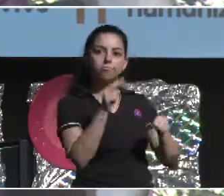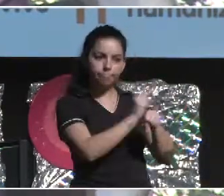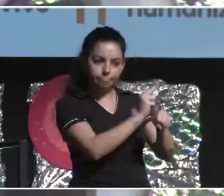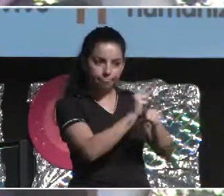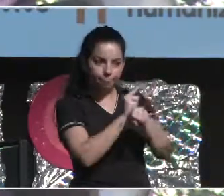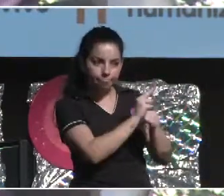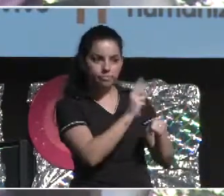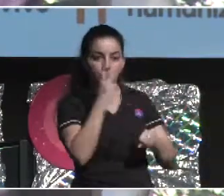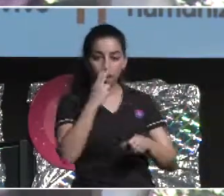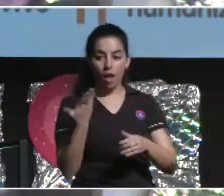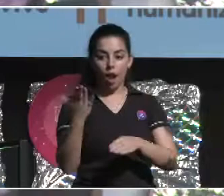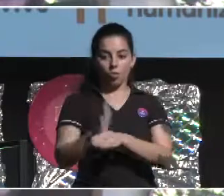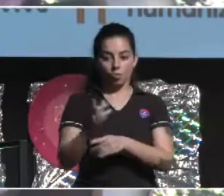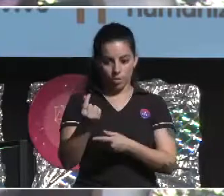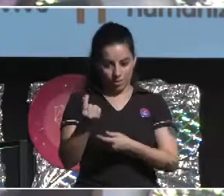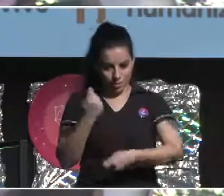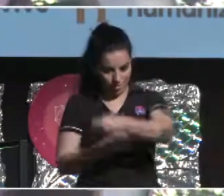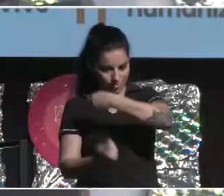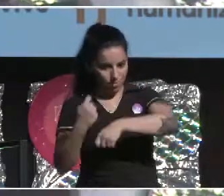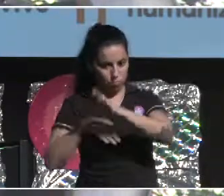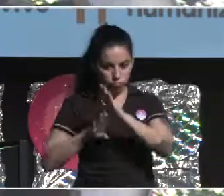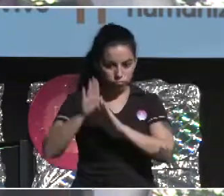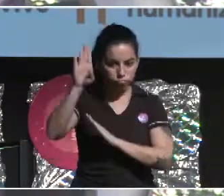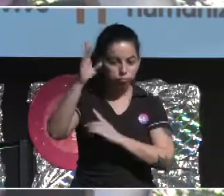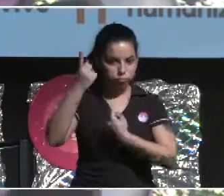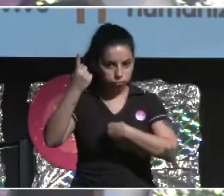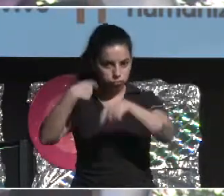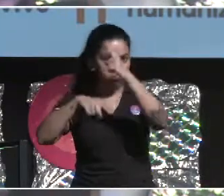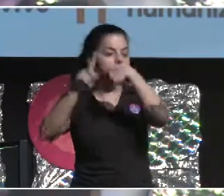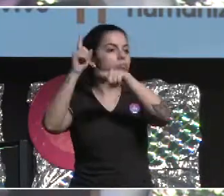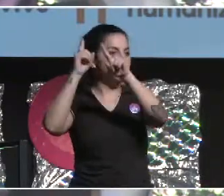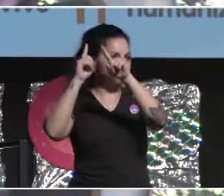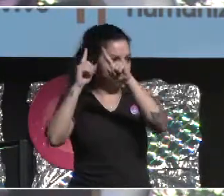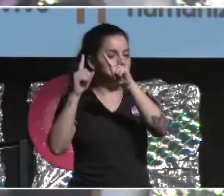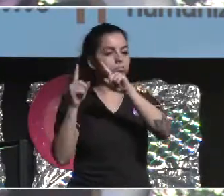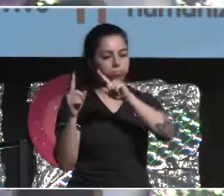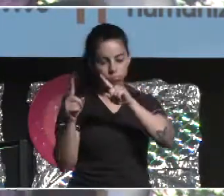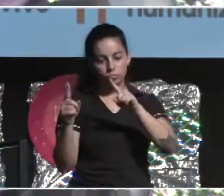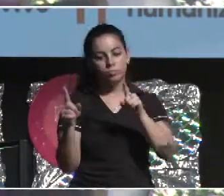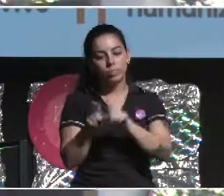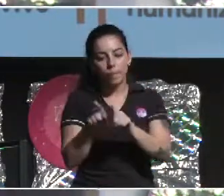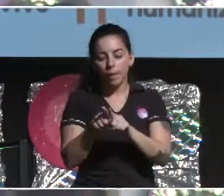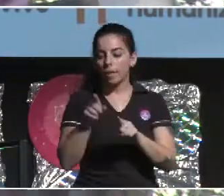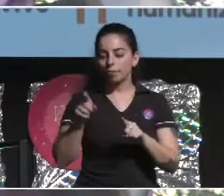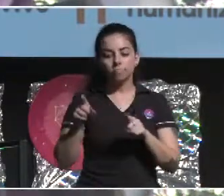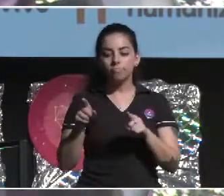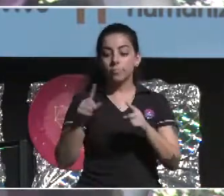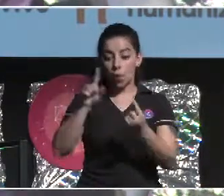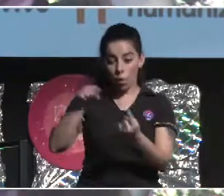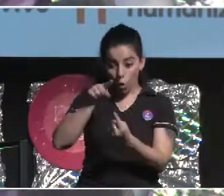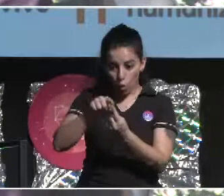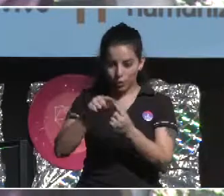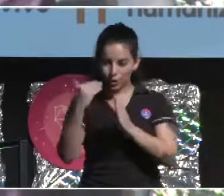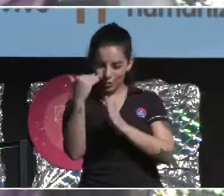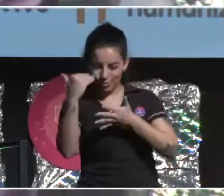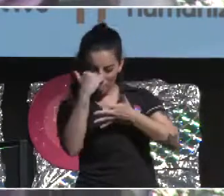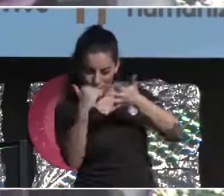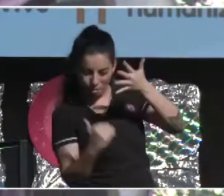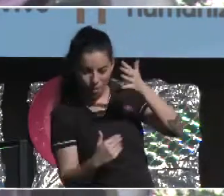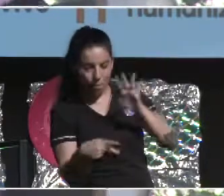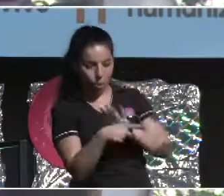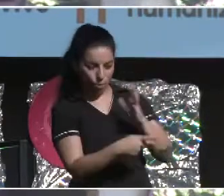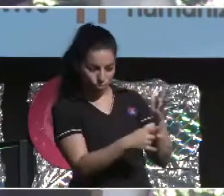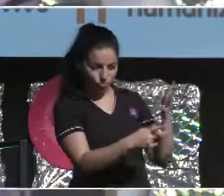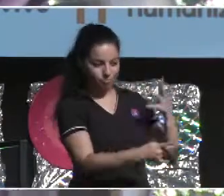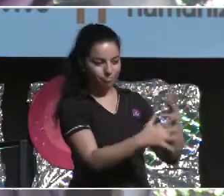de crecimiento económico como es el objetivo 8, el tema de ciudades o demás, sino que son todos los objetivos de desarrollo sostenible. Todos